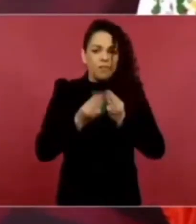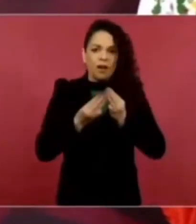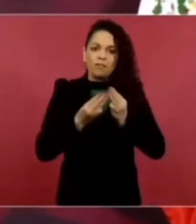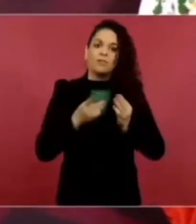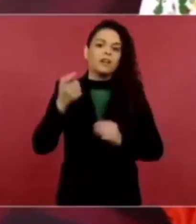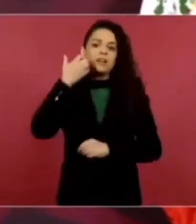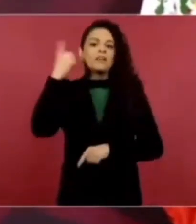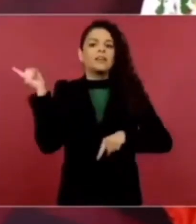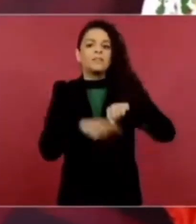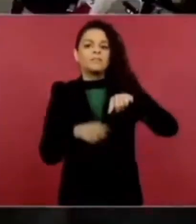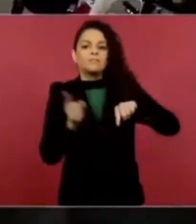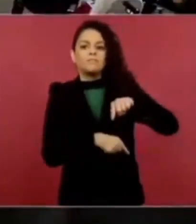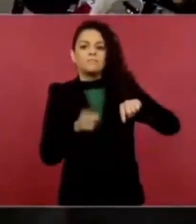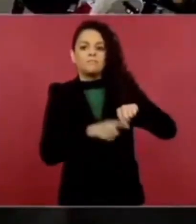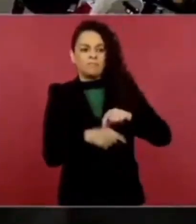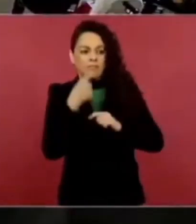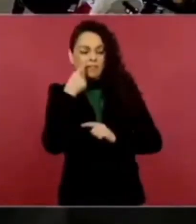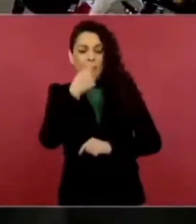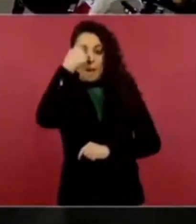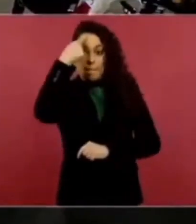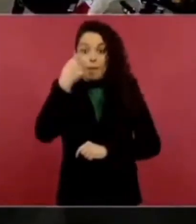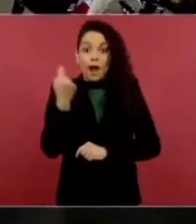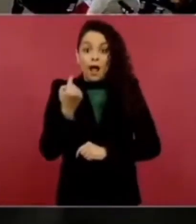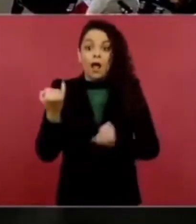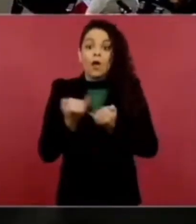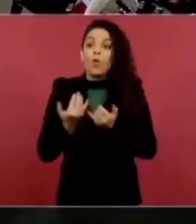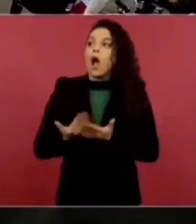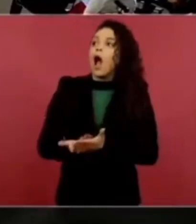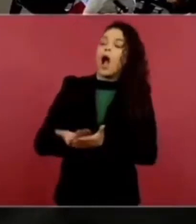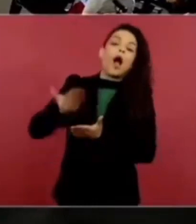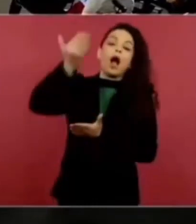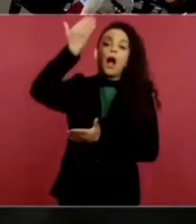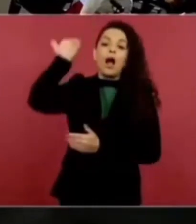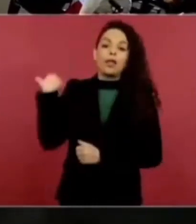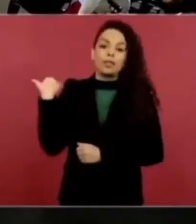México, como se los permitía Calderón.